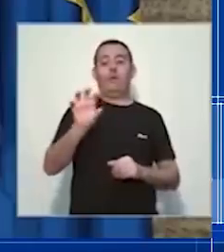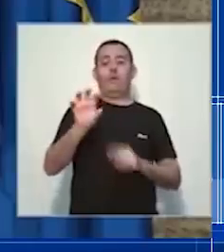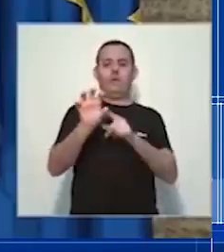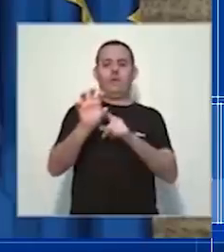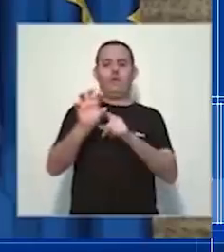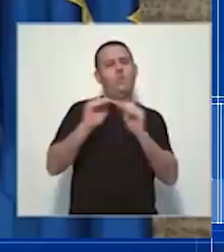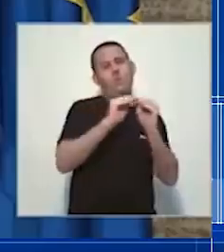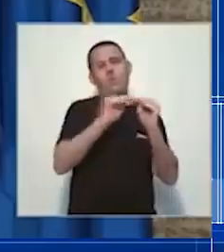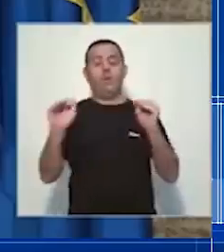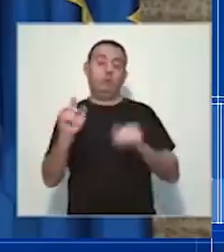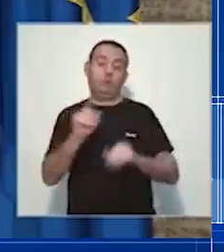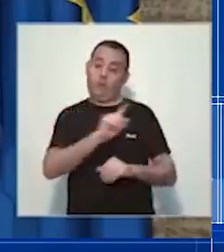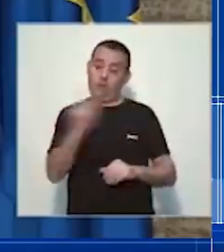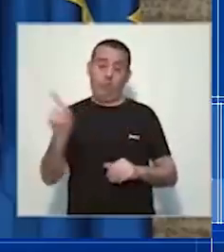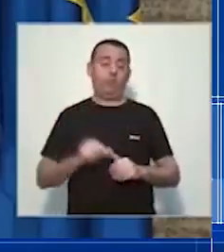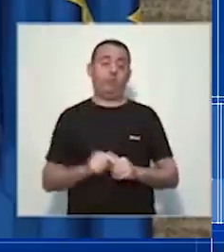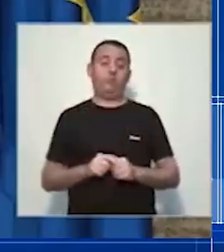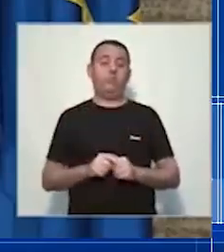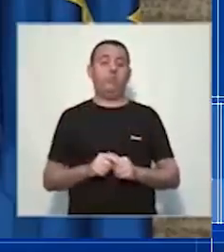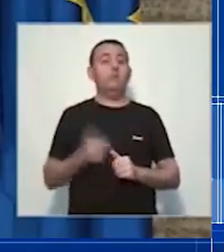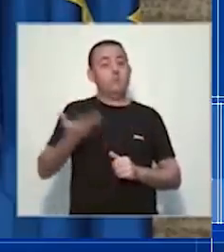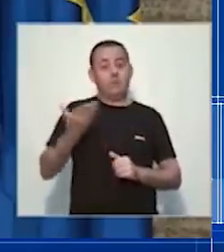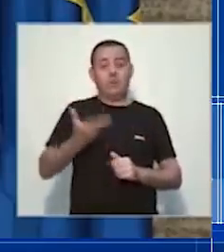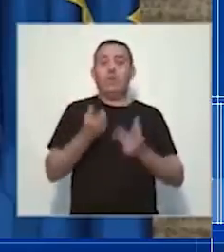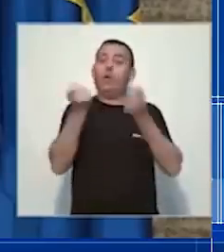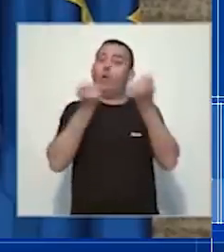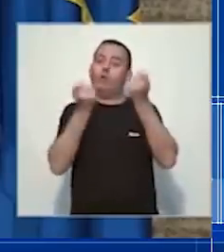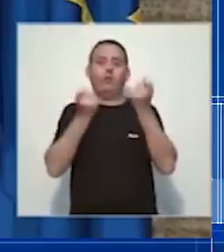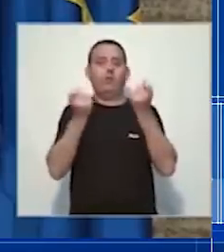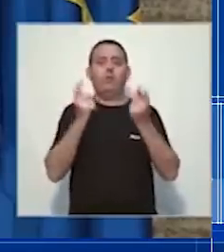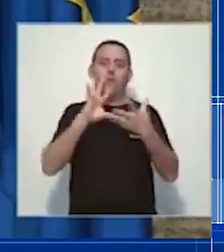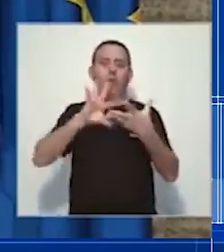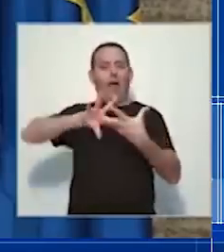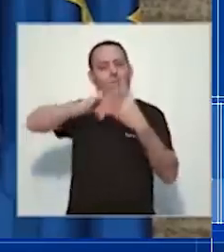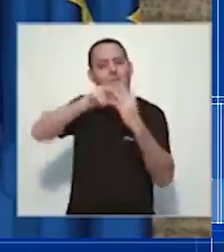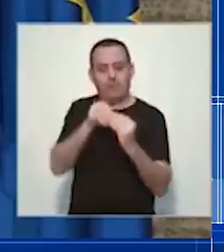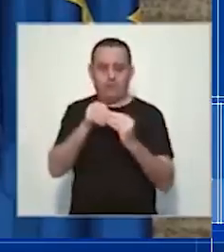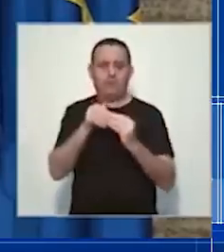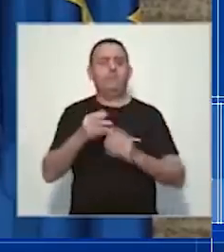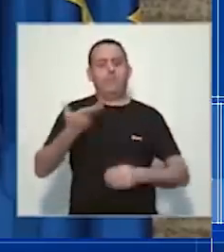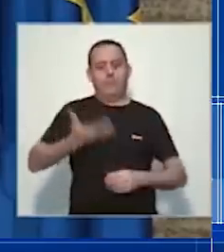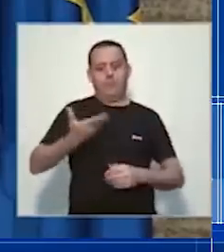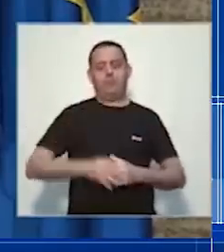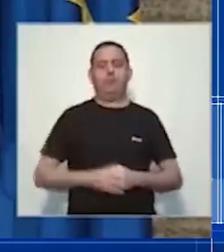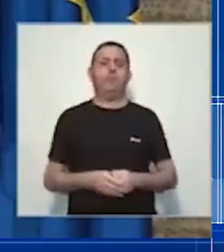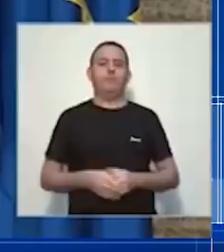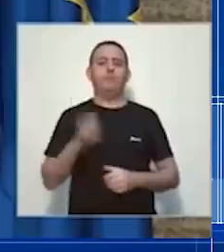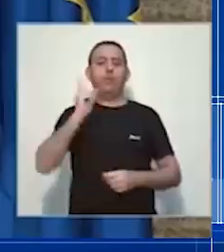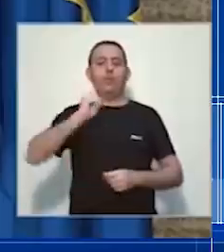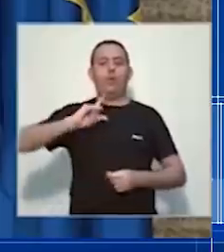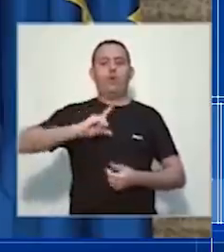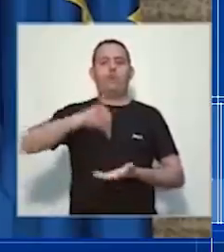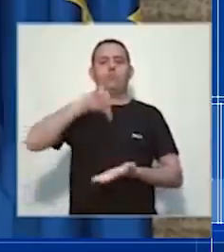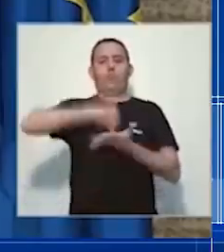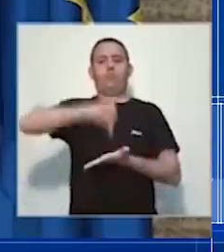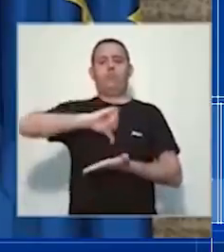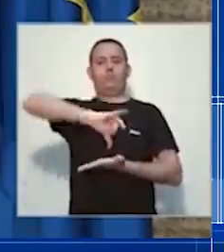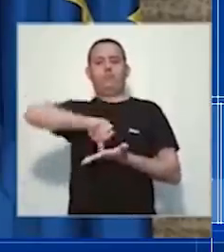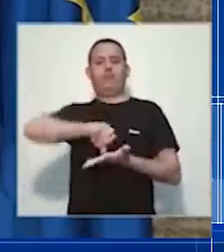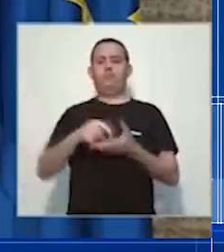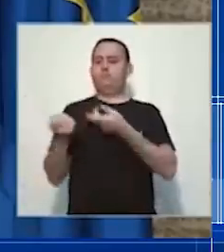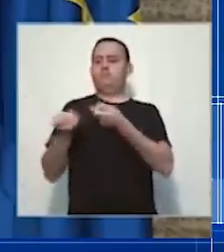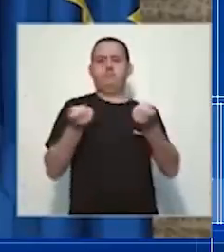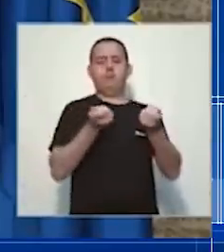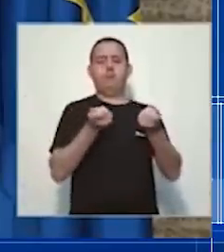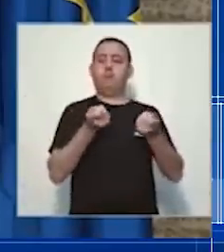centralisme no és intel·ligent, però cap centralisme. Per tant, en aquest sentit, hem d'intentar adaptar-nos